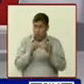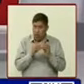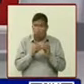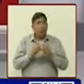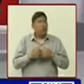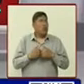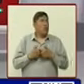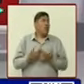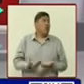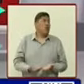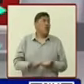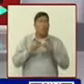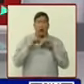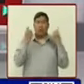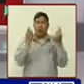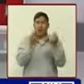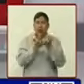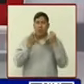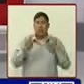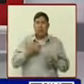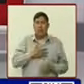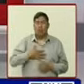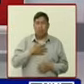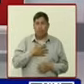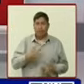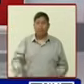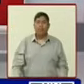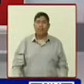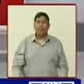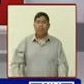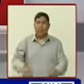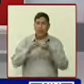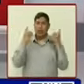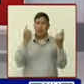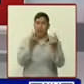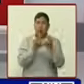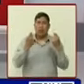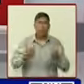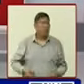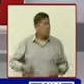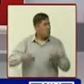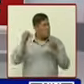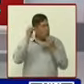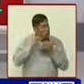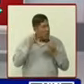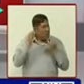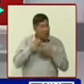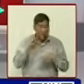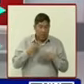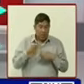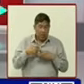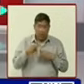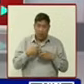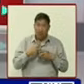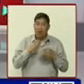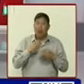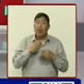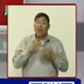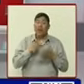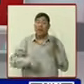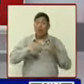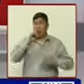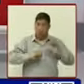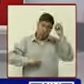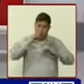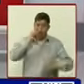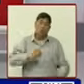hablando, cómo se componen los departamentos. Vamos por favor con la siguiente. El departamento que tiene más incidencia en dificultades permanentes es